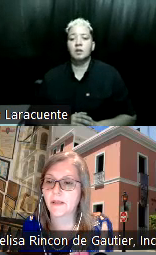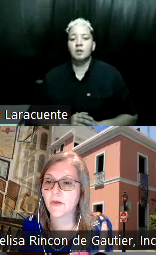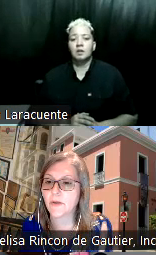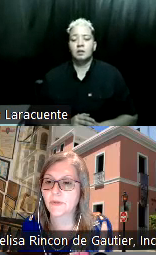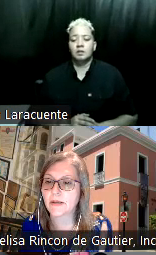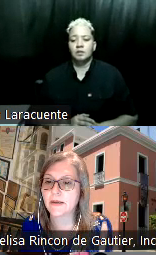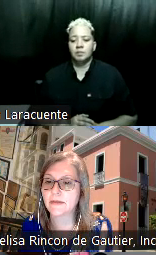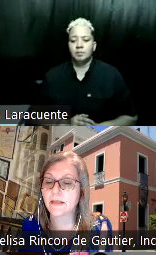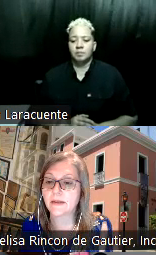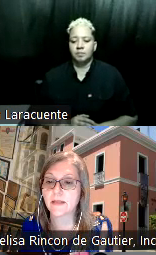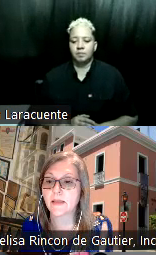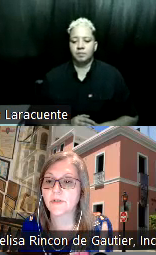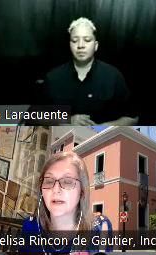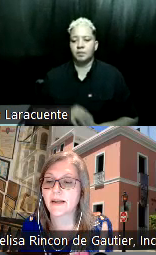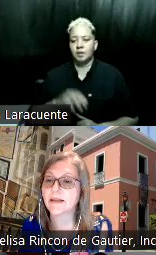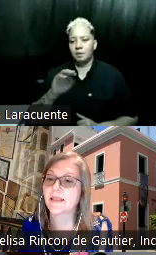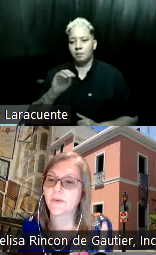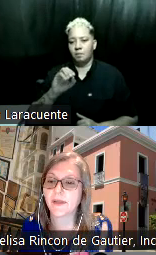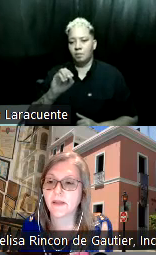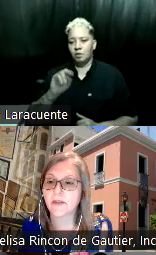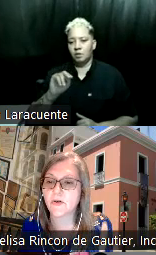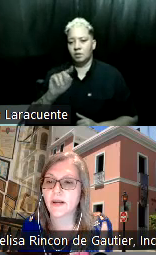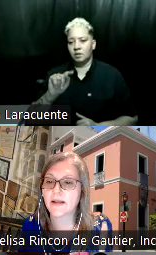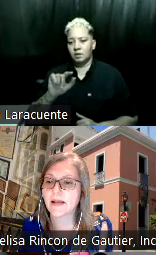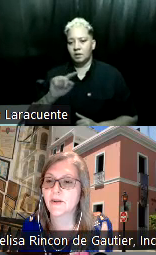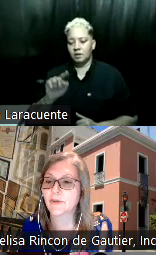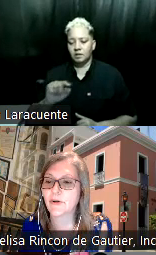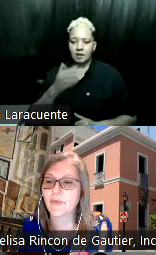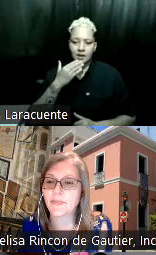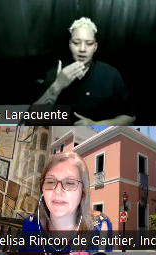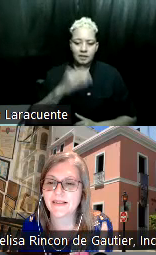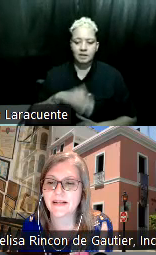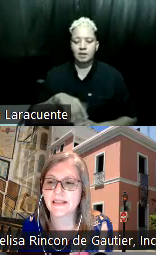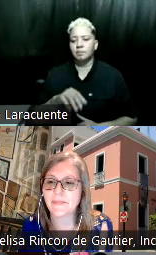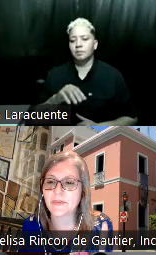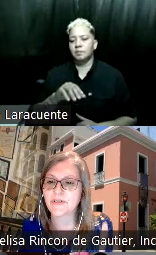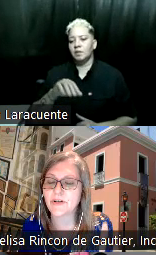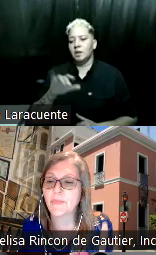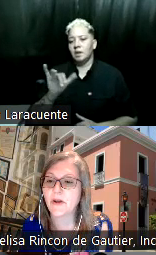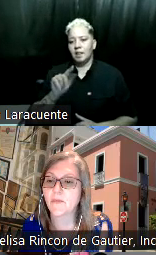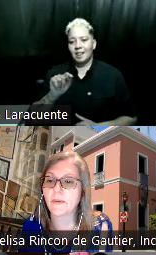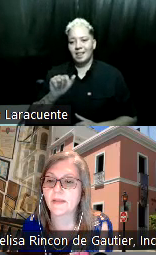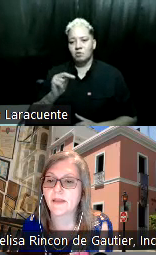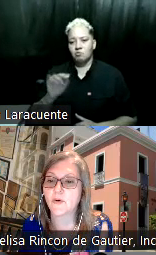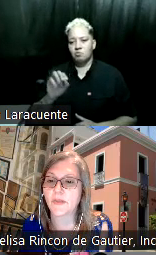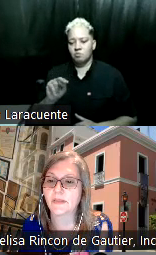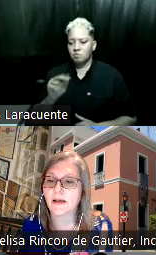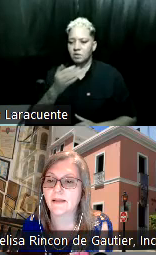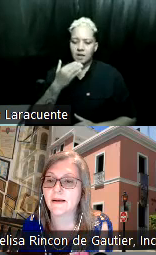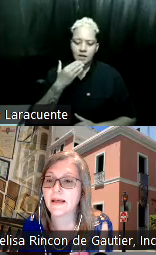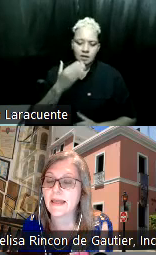Igualmente de parte de Yana Montañez, interesante y muchas gracias. De Lourdes Tañón, gracias al doctor López por tan excelente exposición, bien completa